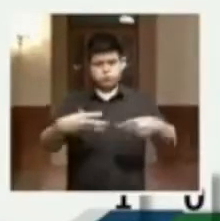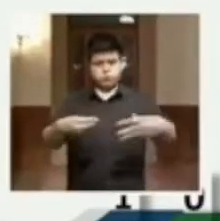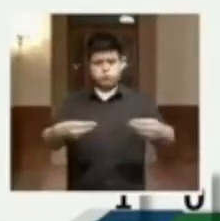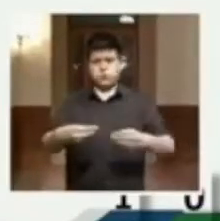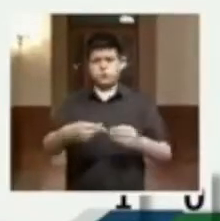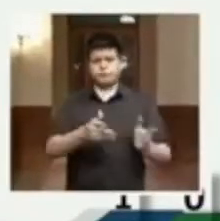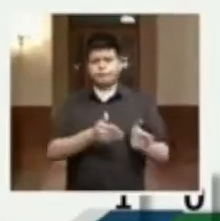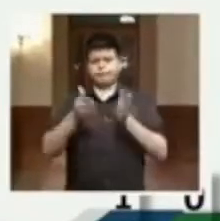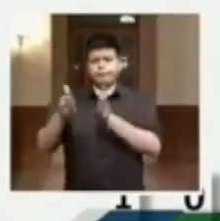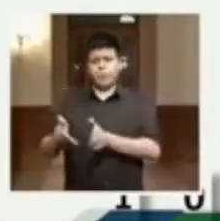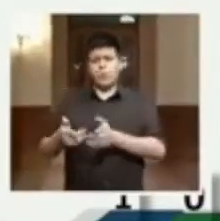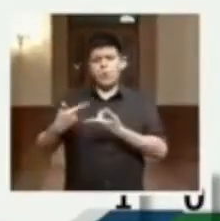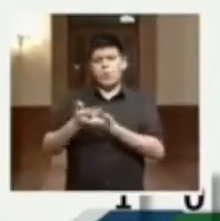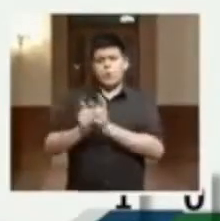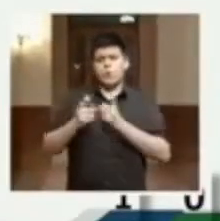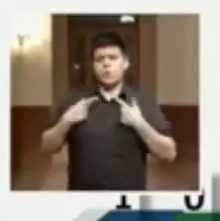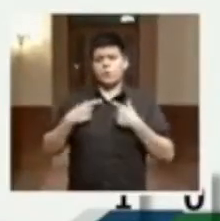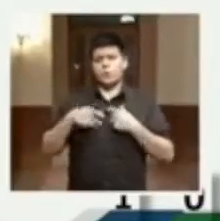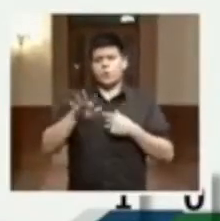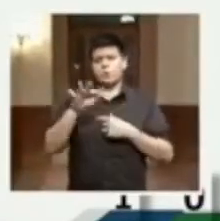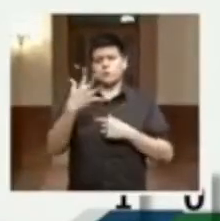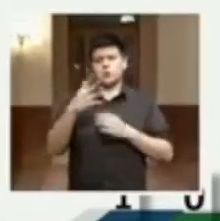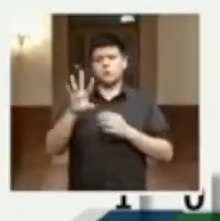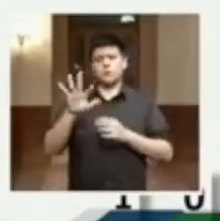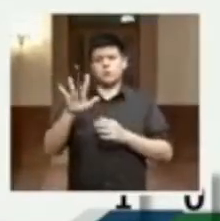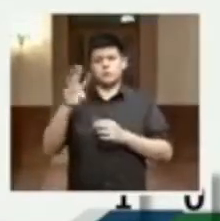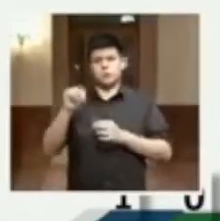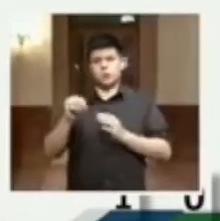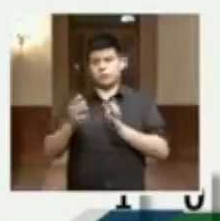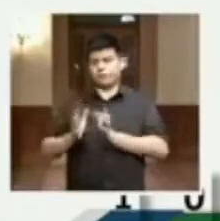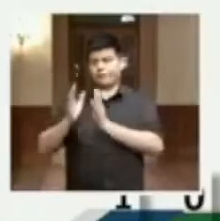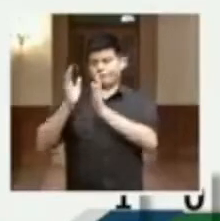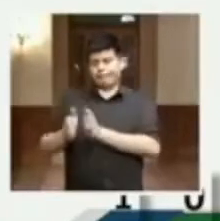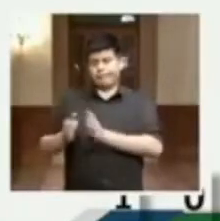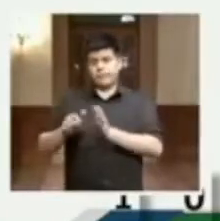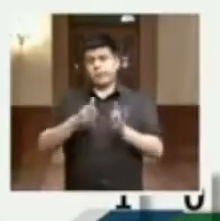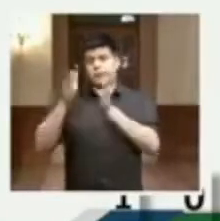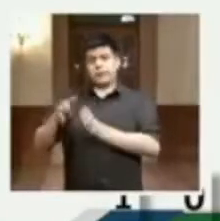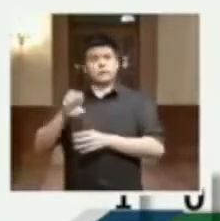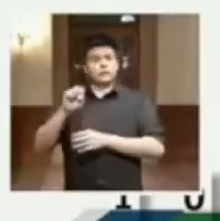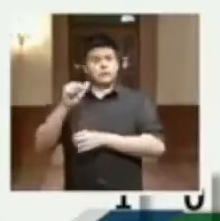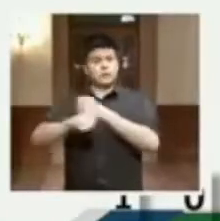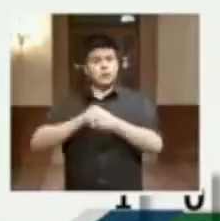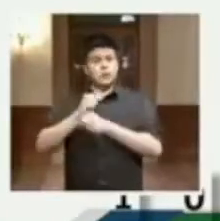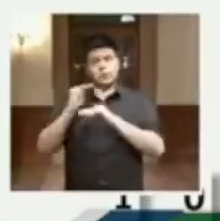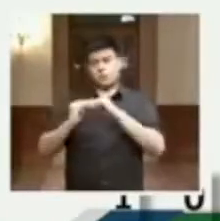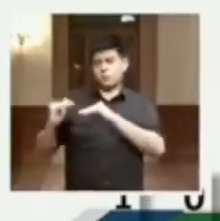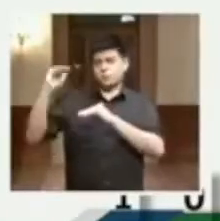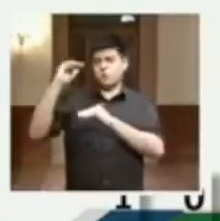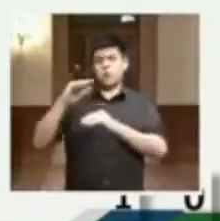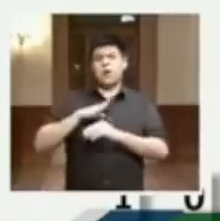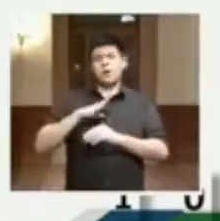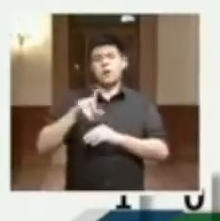en número de casos es el de 45 a 59 y el y luego de 60 años y más con 29 casos pero